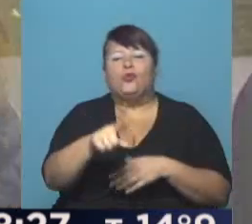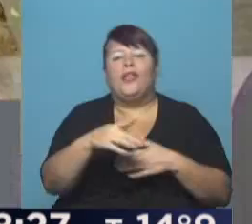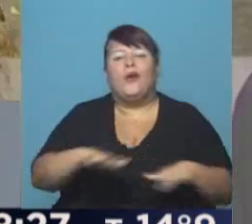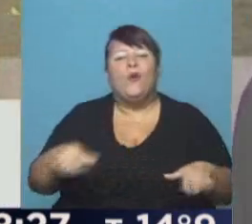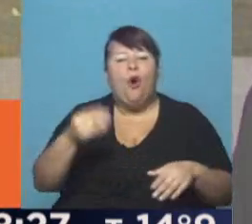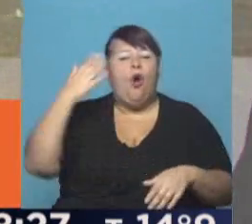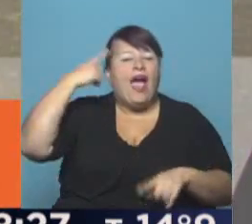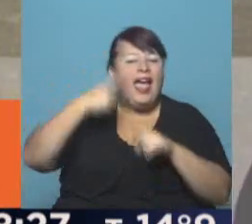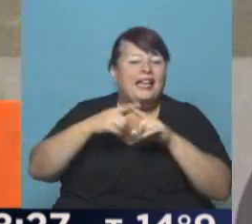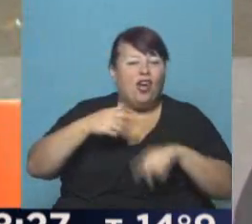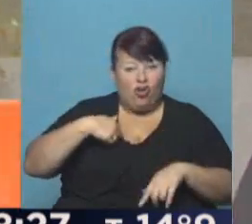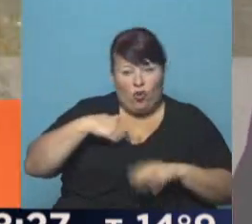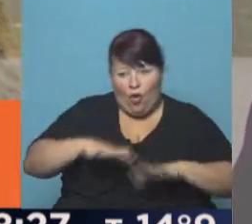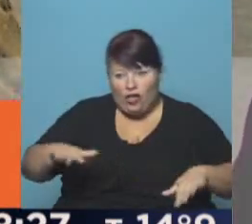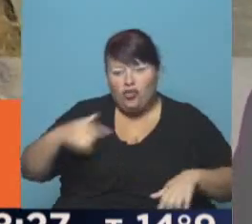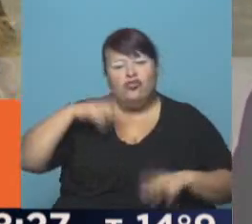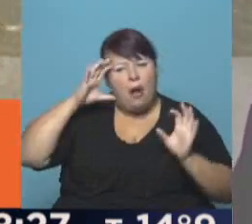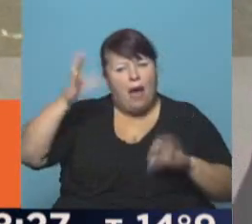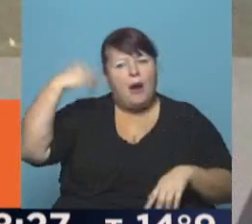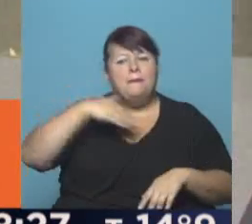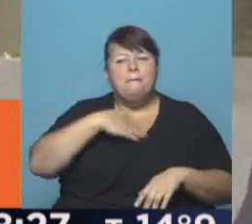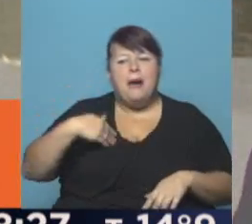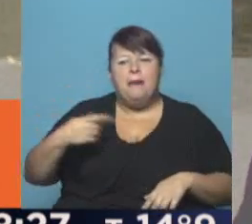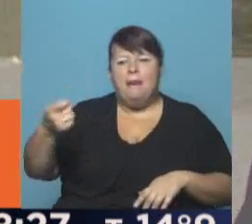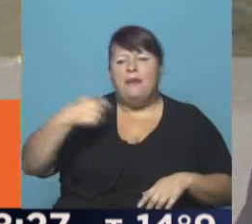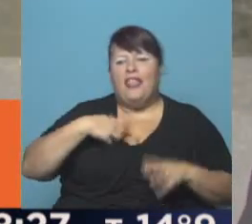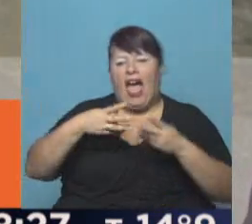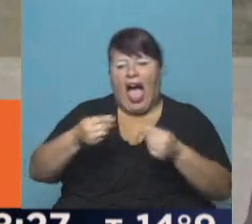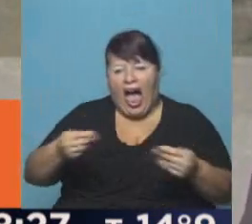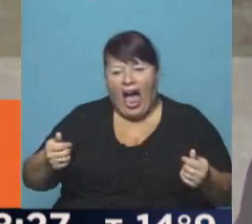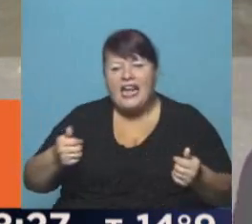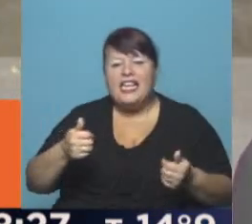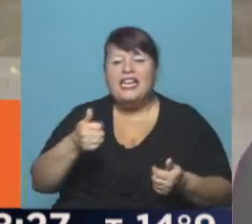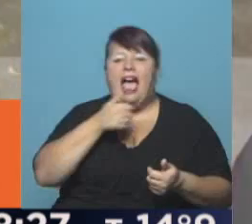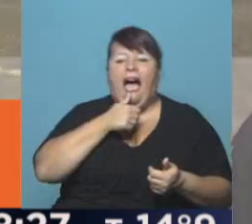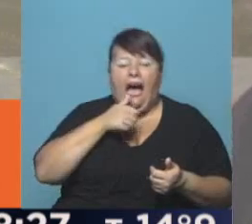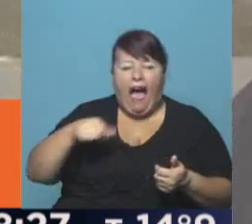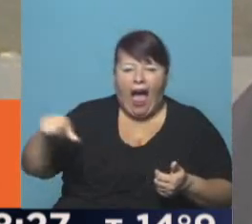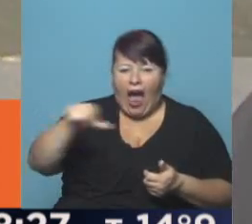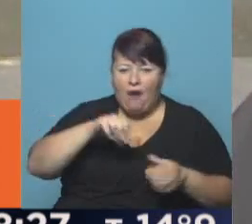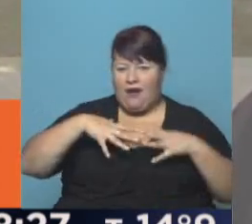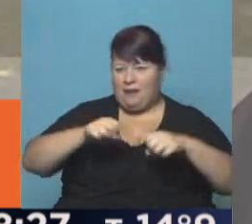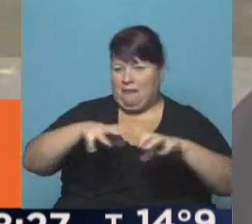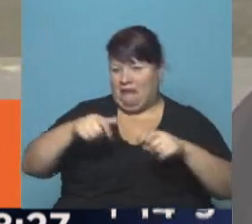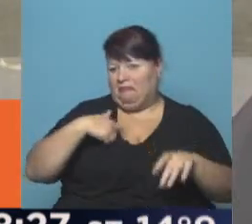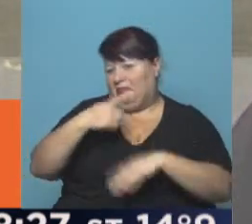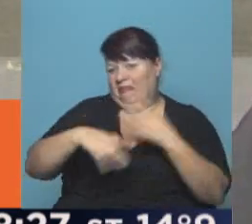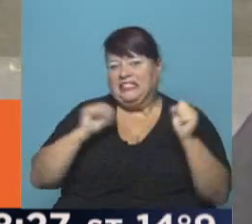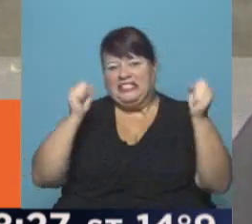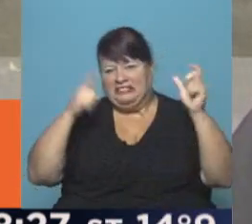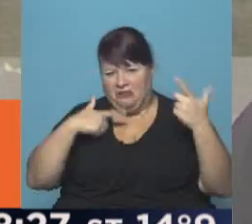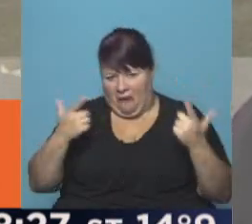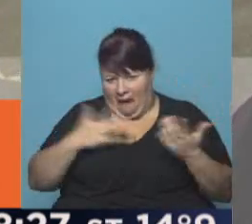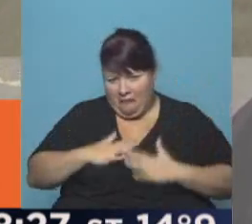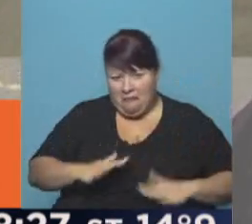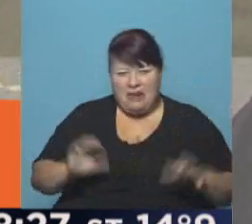ustedes? ¿O con qué jugaba yo? Yo me acuerdo que mamá me daba un poco de harina, un poco de agua, y así se me pasaban los